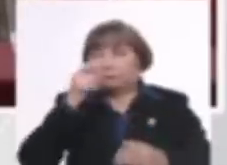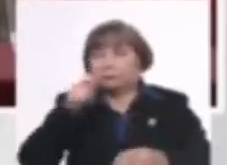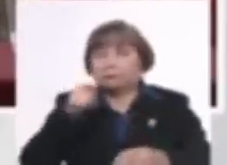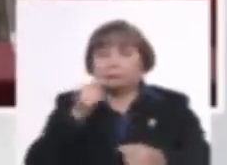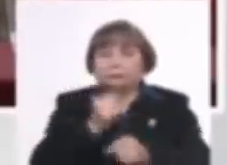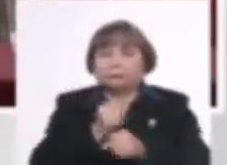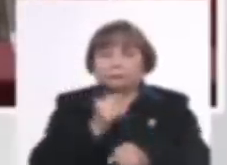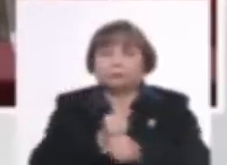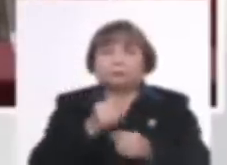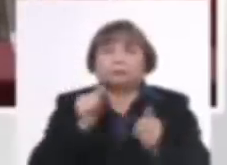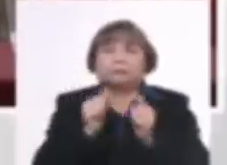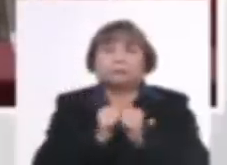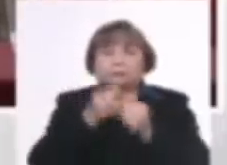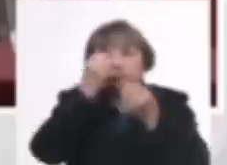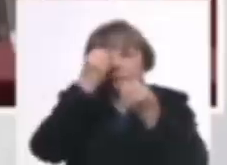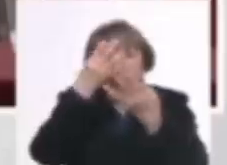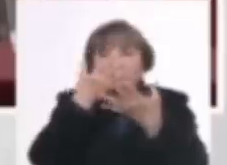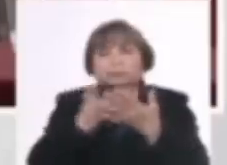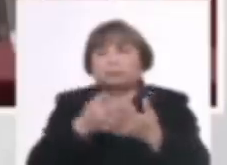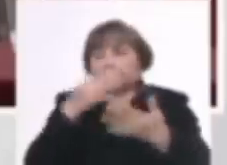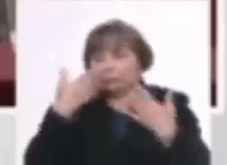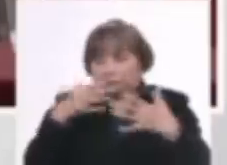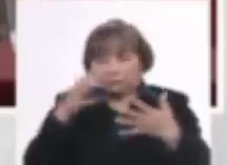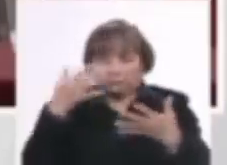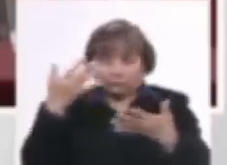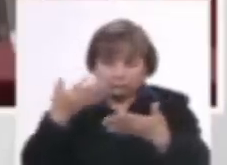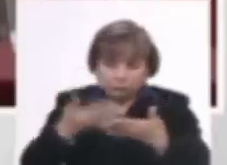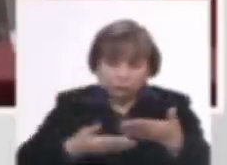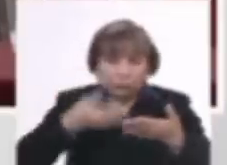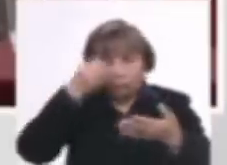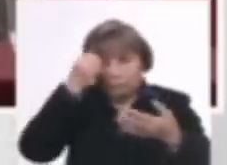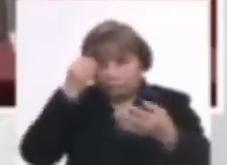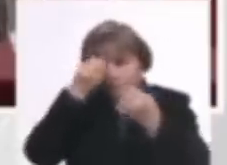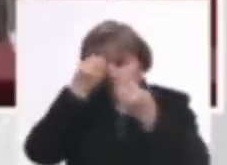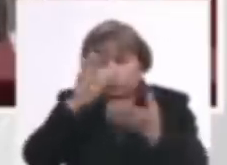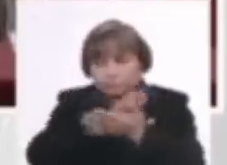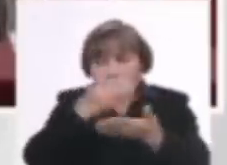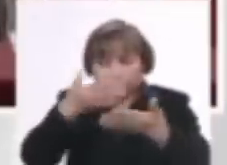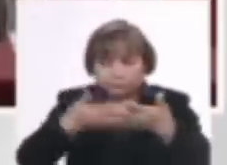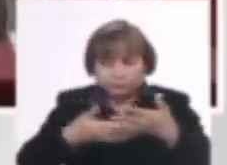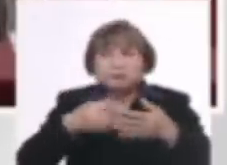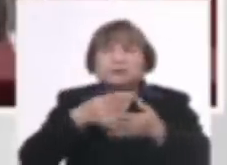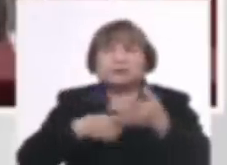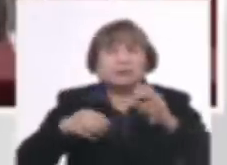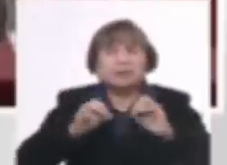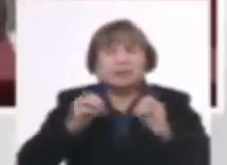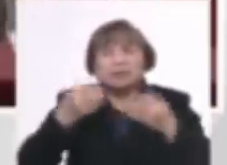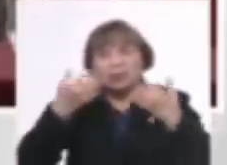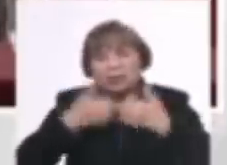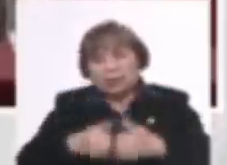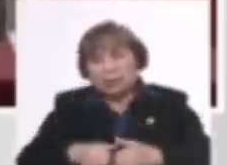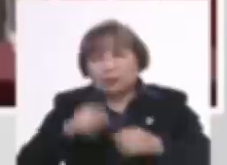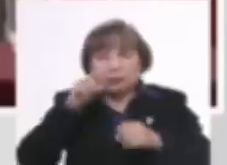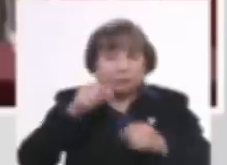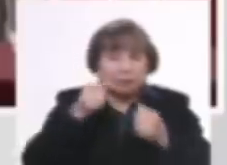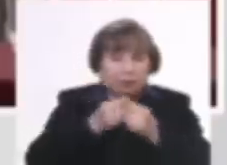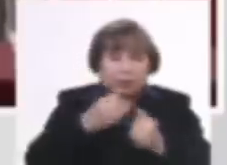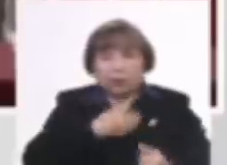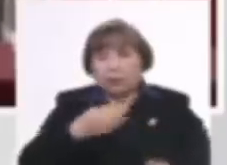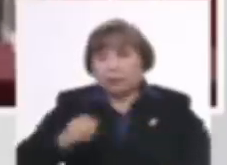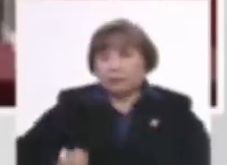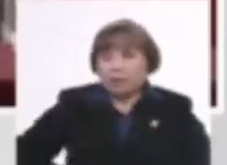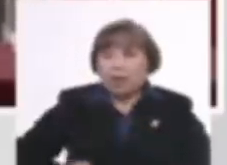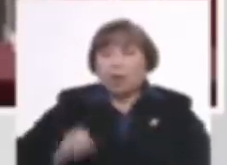ella trabajaba con esta información. O sea, una vez que usted le llevaba la información, ¿esta empresa a qué se dedicaba? ¿Trabaja esta empresa con el